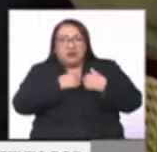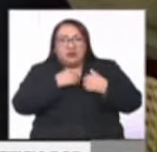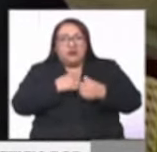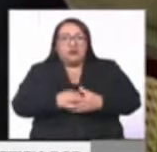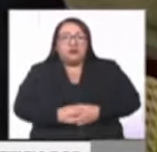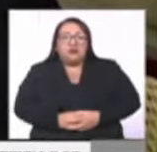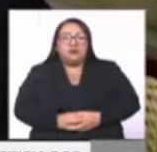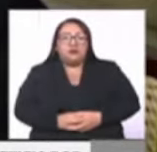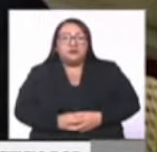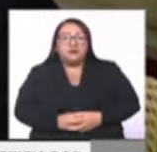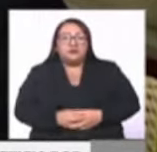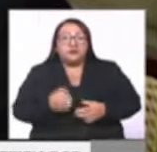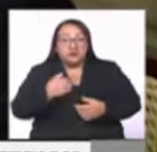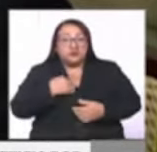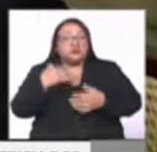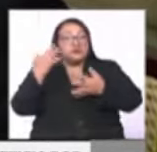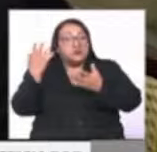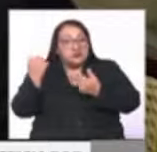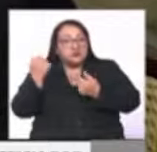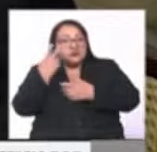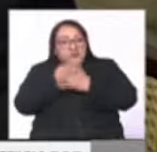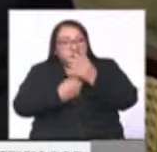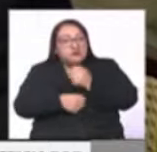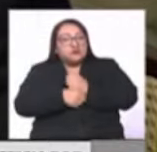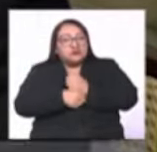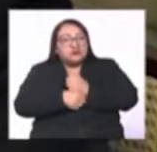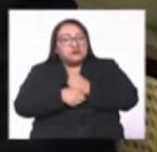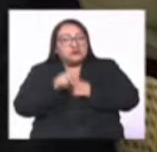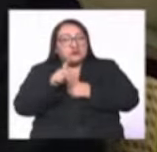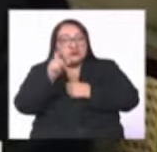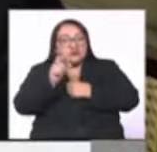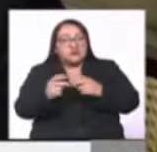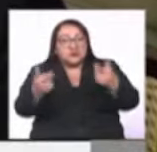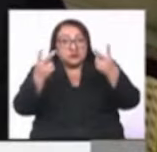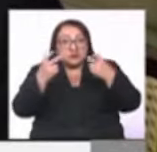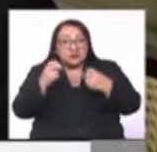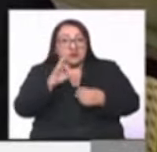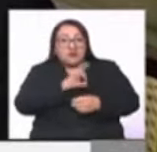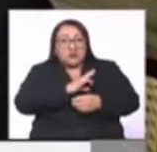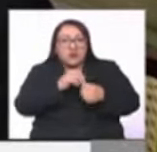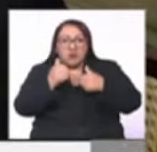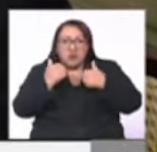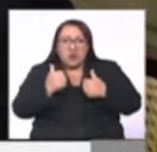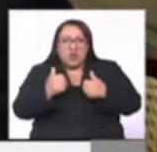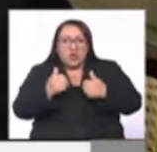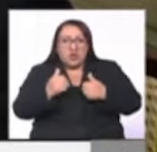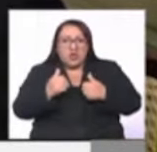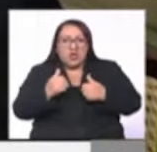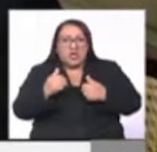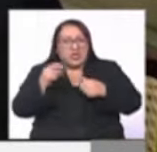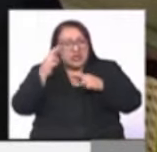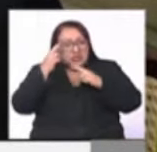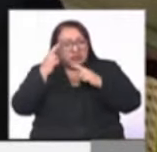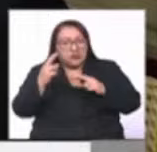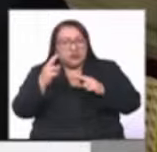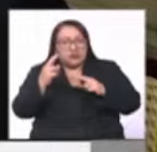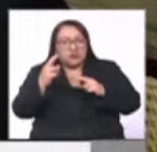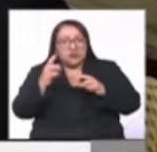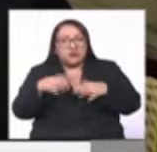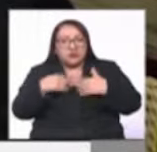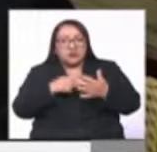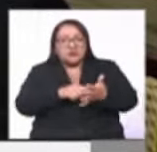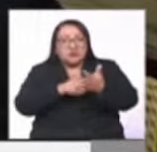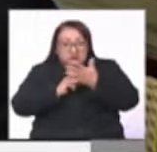responsabilidad Espero y Confío en que una investigación fiscal objetiva y respetuosa pueda